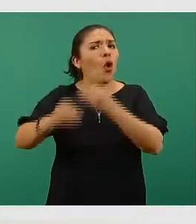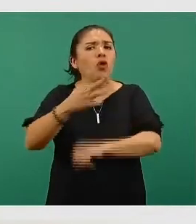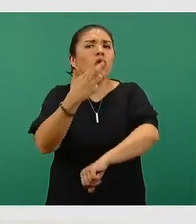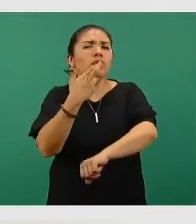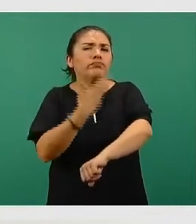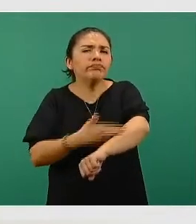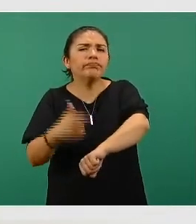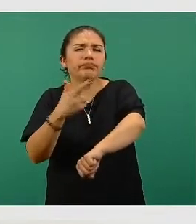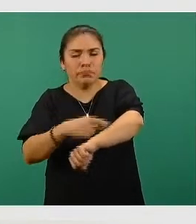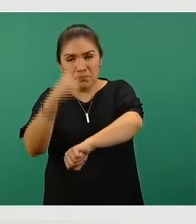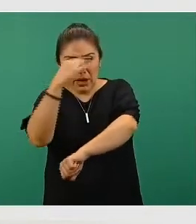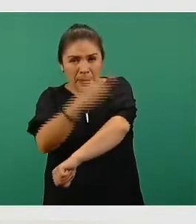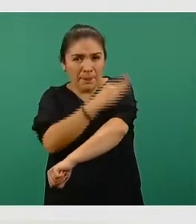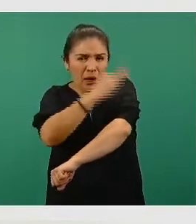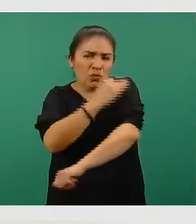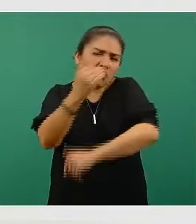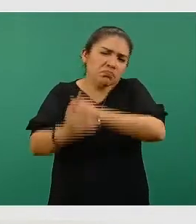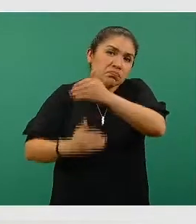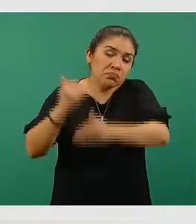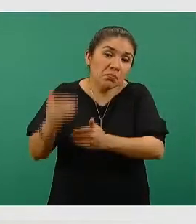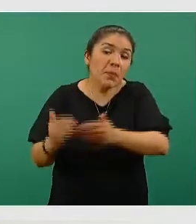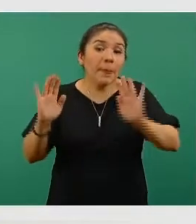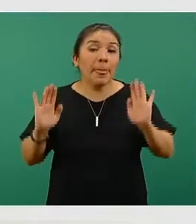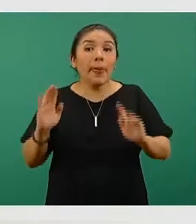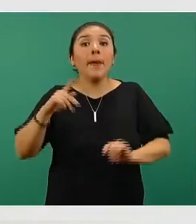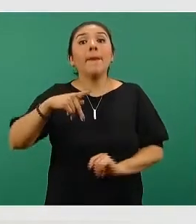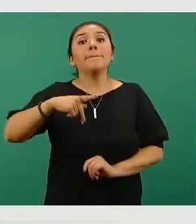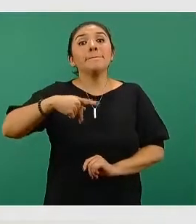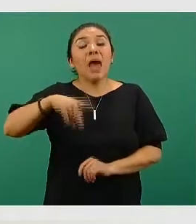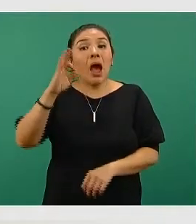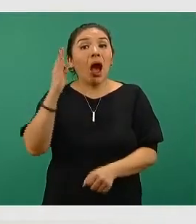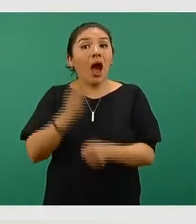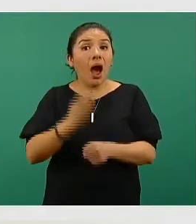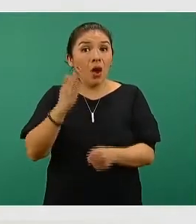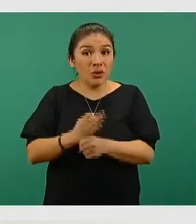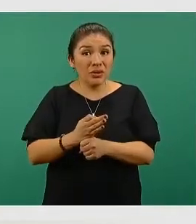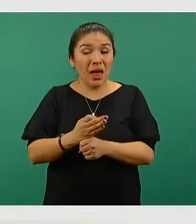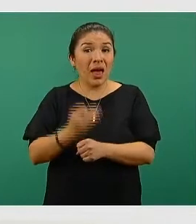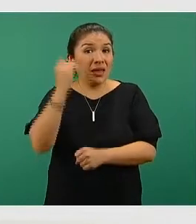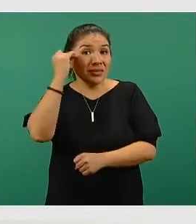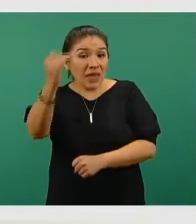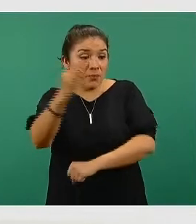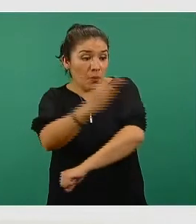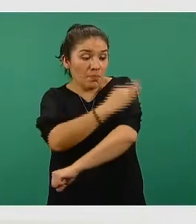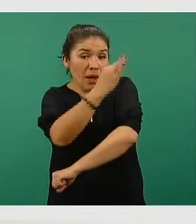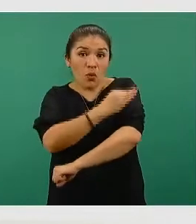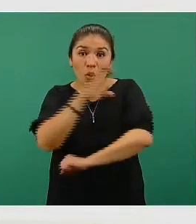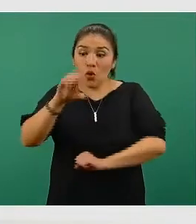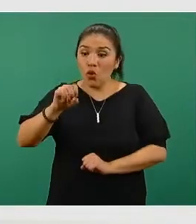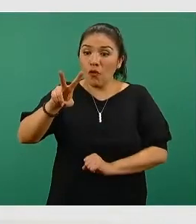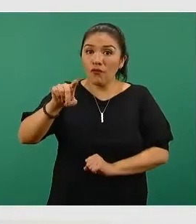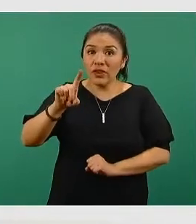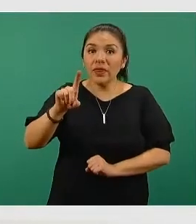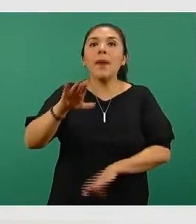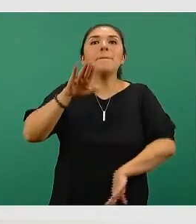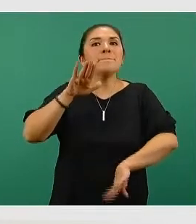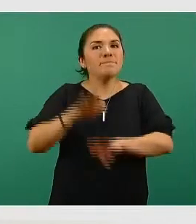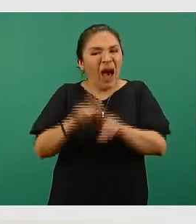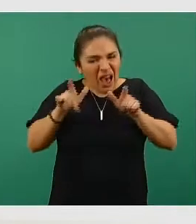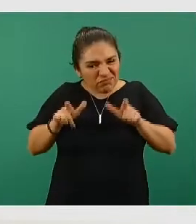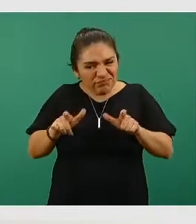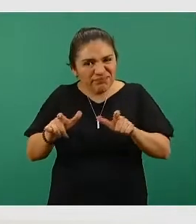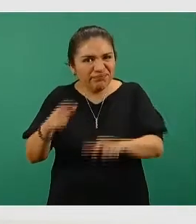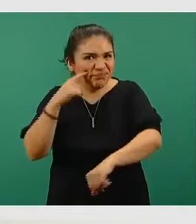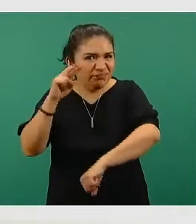de vacunación e inmunización. Sin embargo, para ahora con la vacunación de COVID se ha reforzado porque